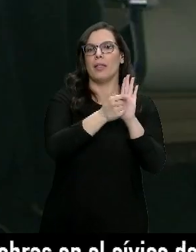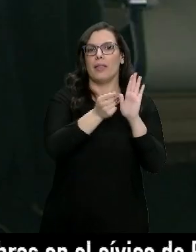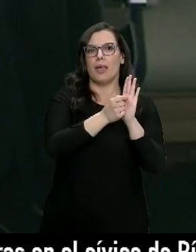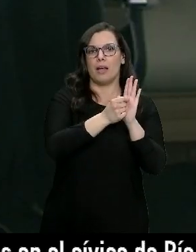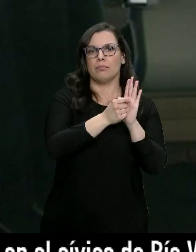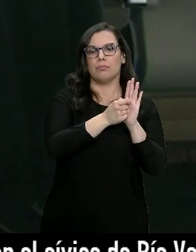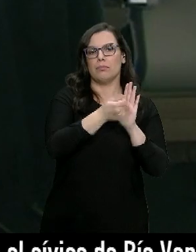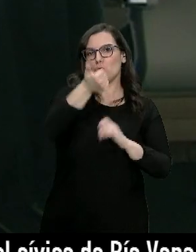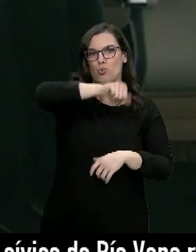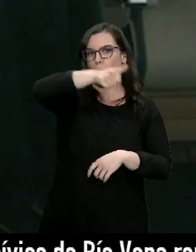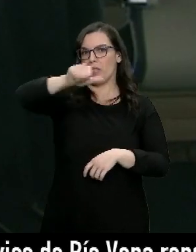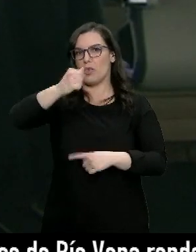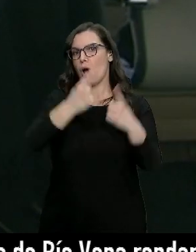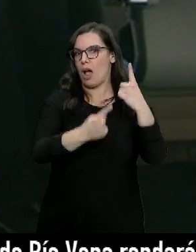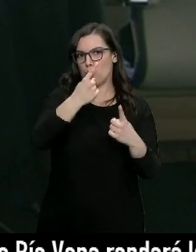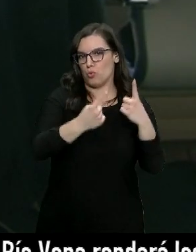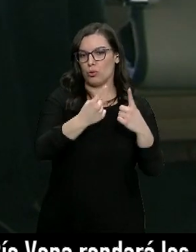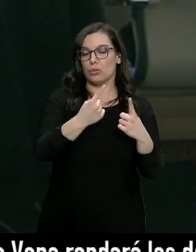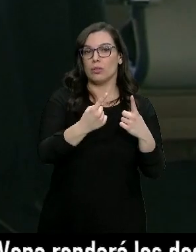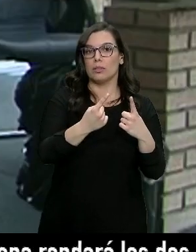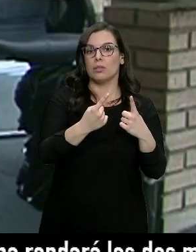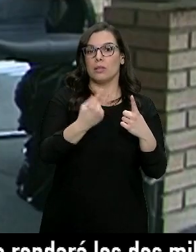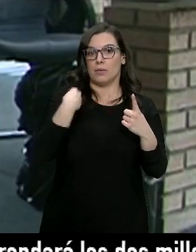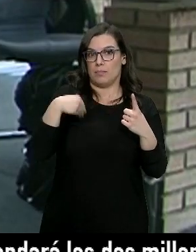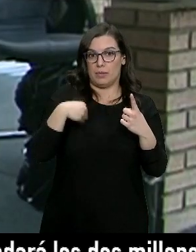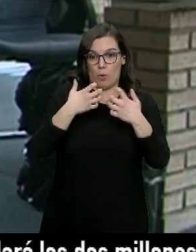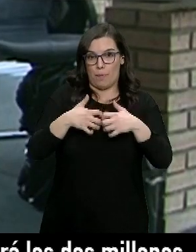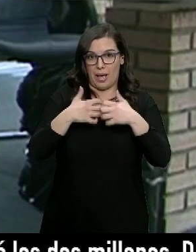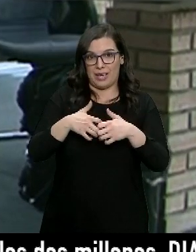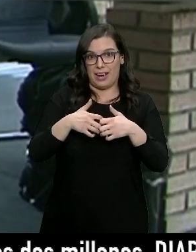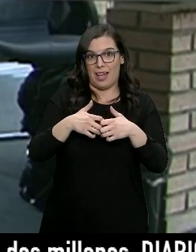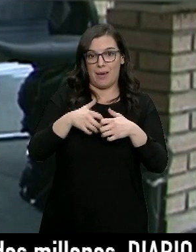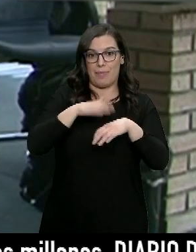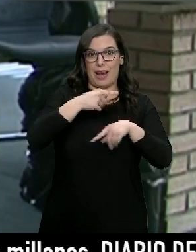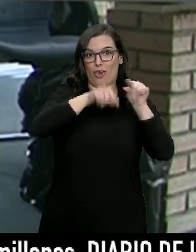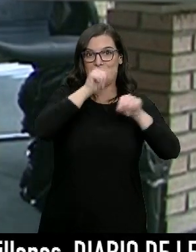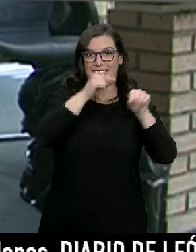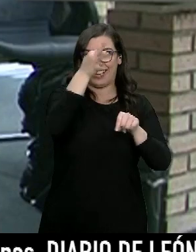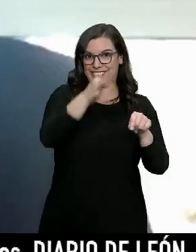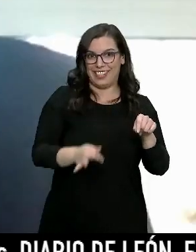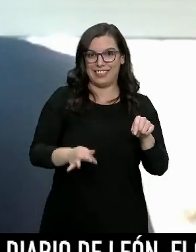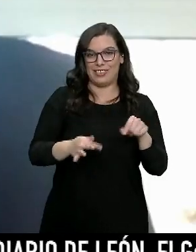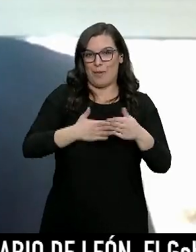calificaciones de no aprobado a ciertos alumnos, tal y como arroja la máquina que corrige los test. Recibe